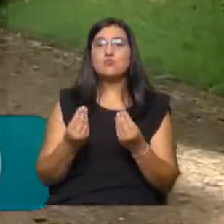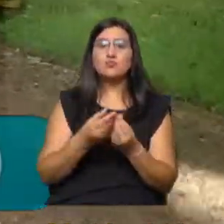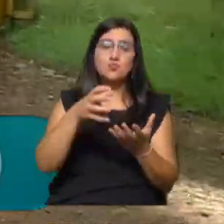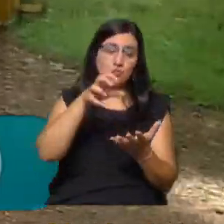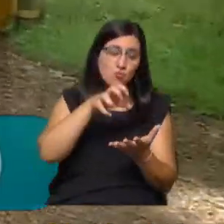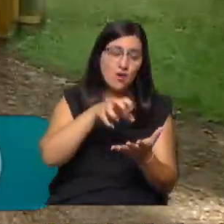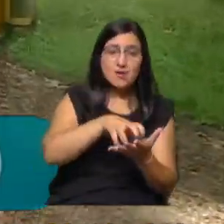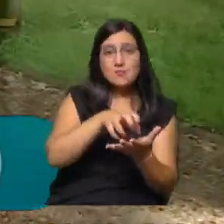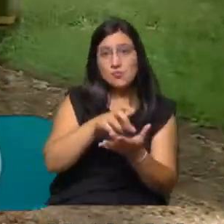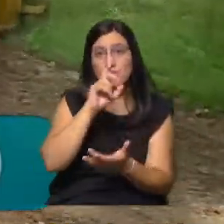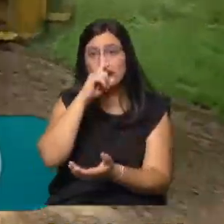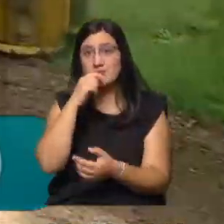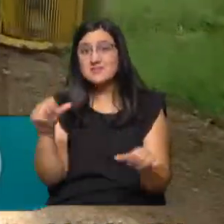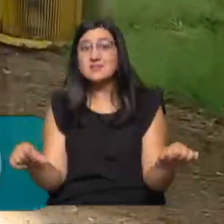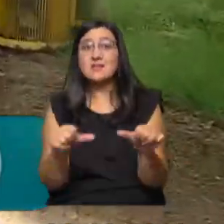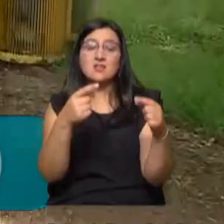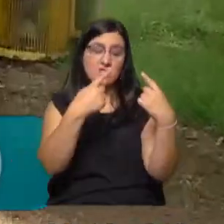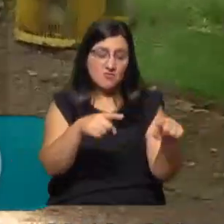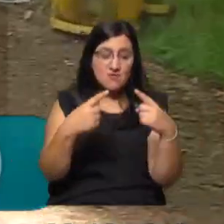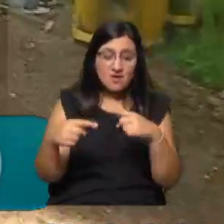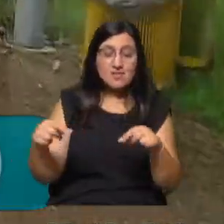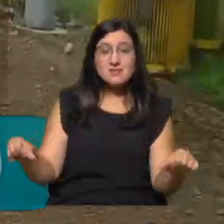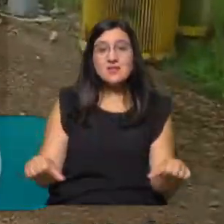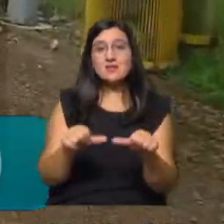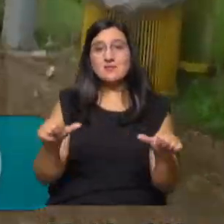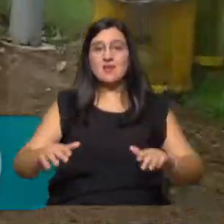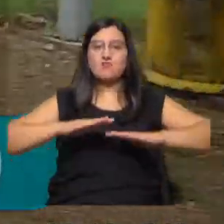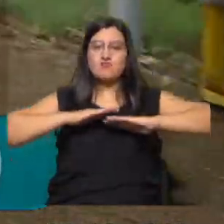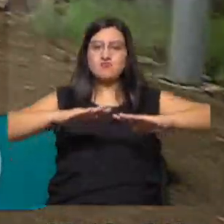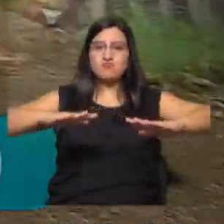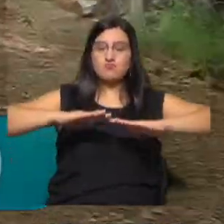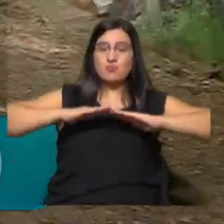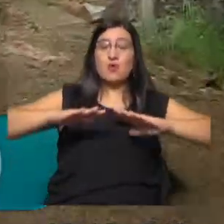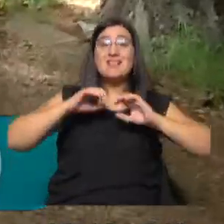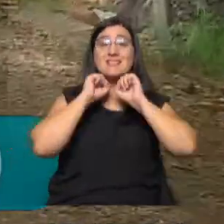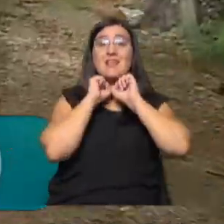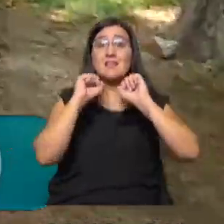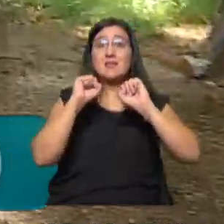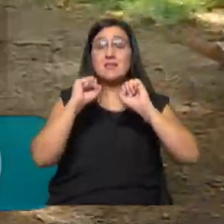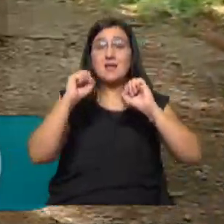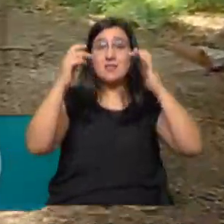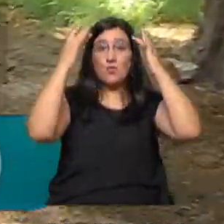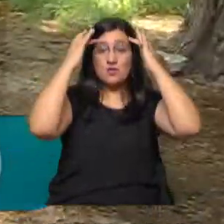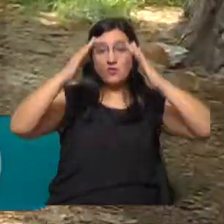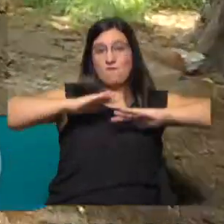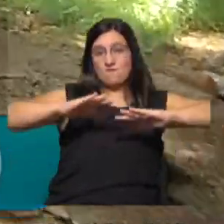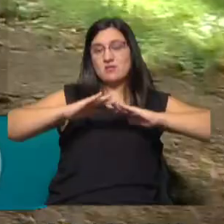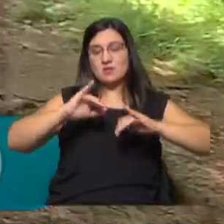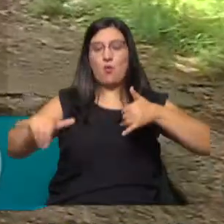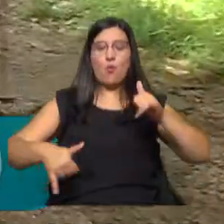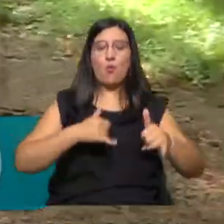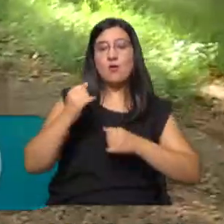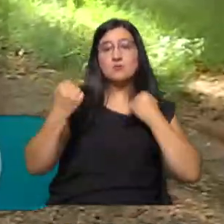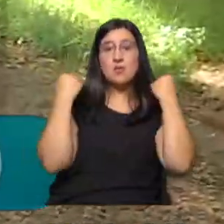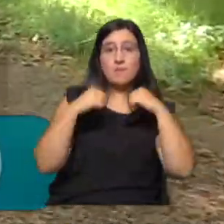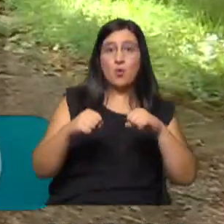de Montevideo, se realizan diversas actividades físicas a cargo de la Secretaría de Educación Física, Recreación y Deporte de